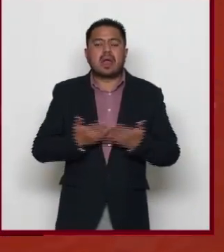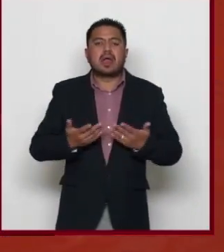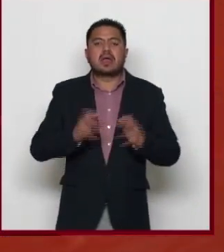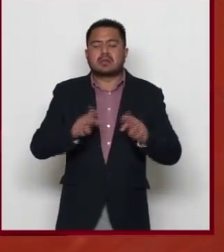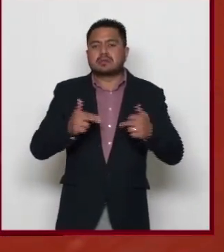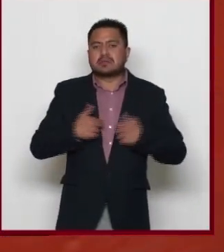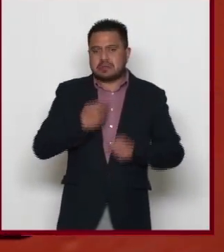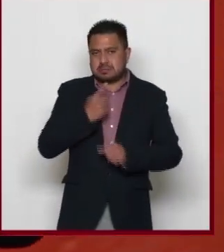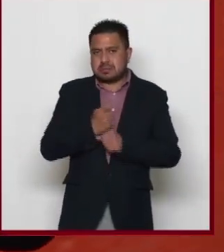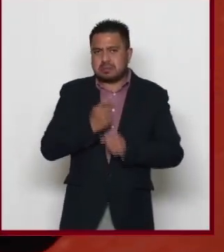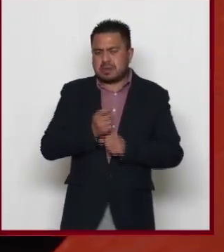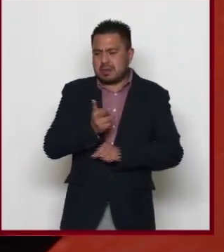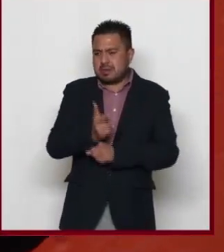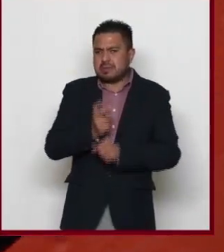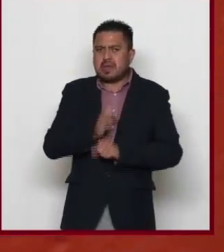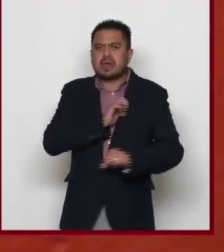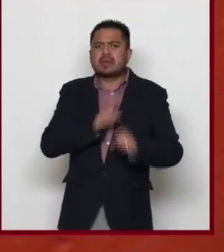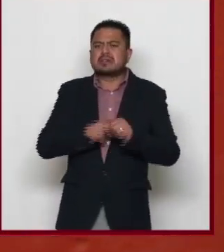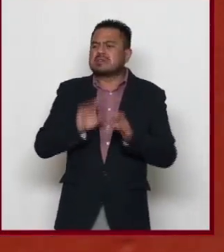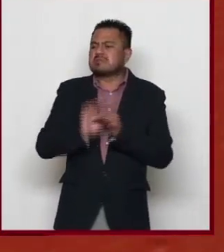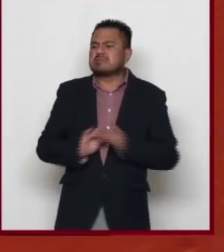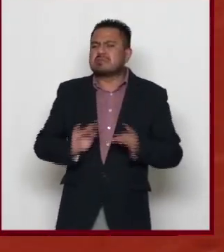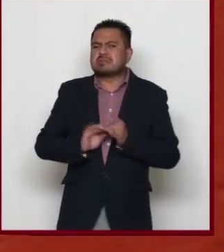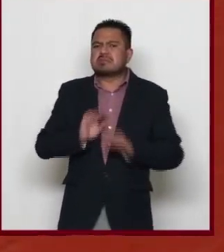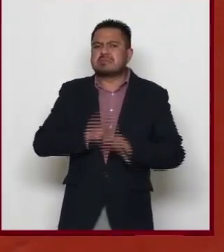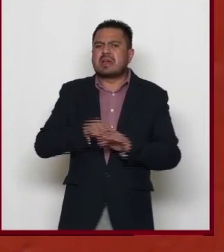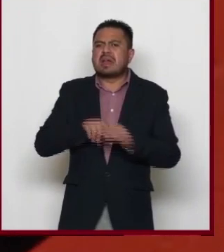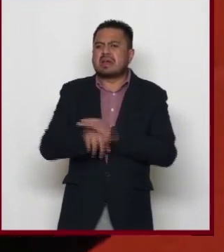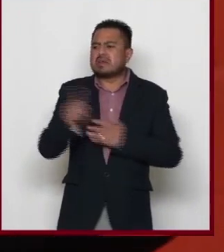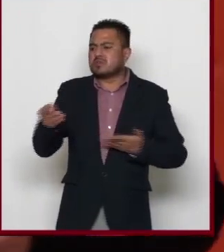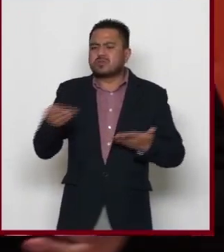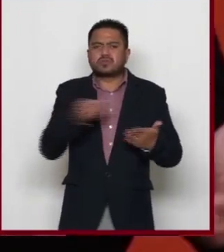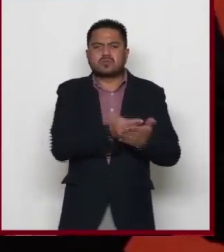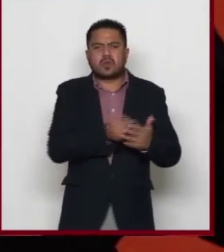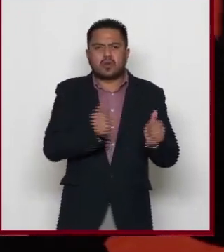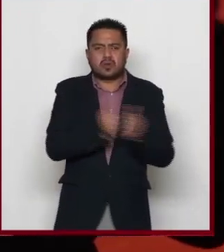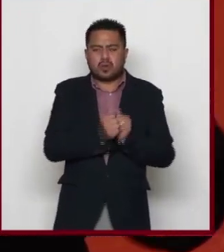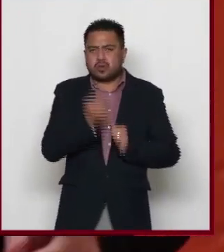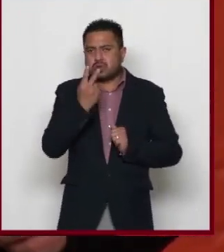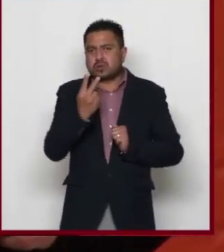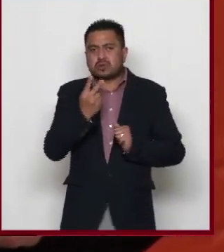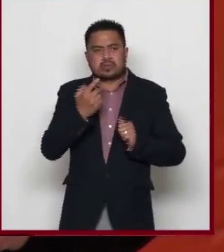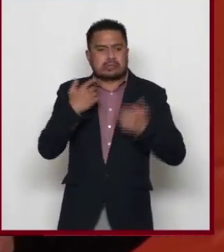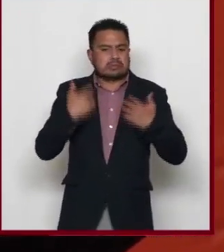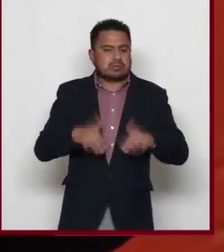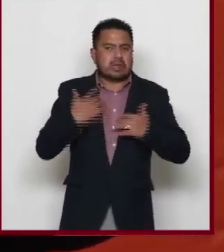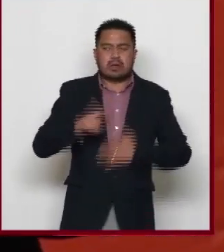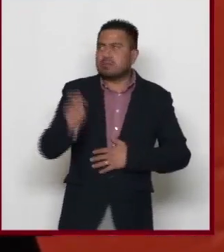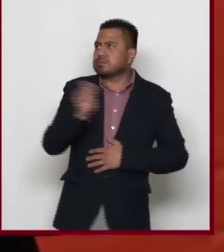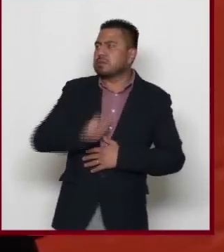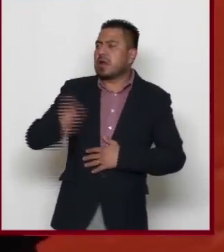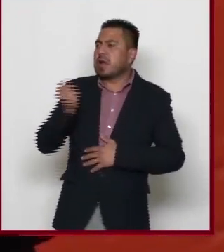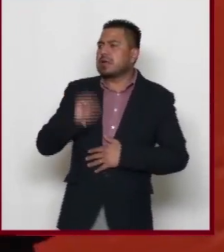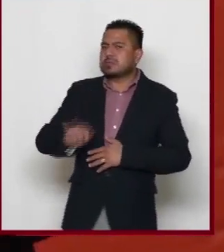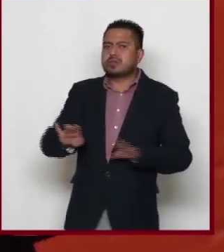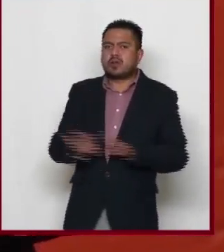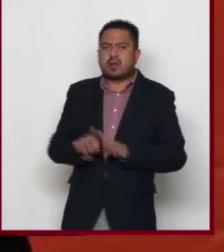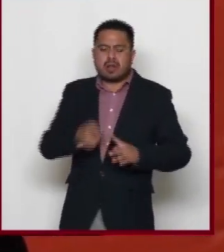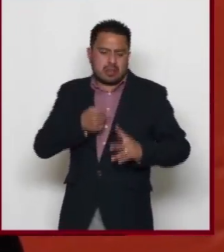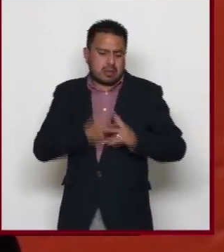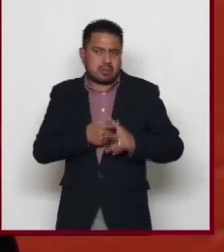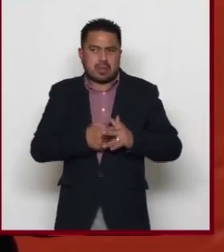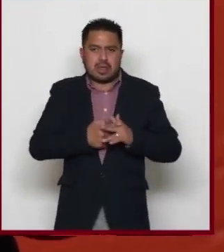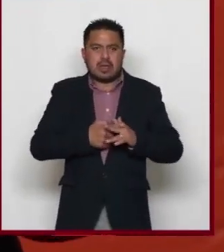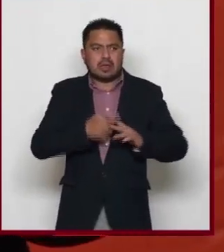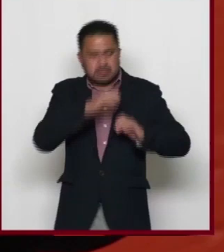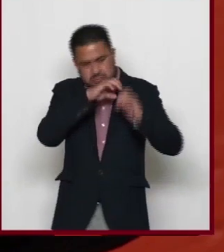Recibamos ahora a nuestro primer invitado, que nos contará un poco más acerca de las aportaciones de estos dos genios, así como de las matemáticas